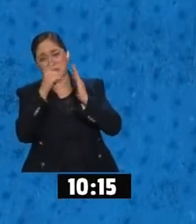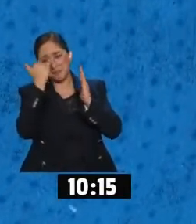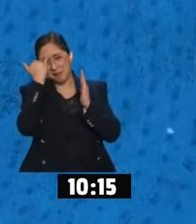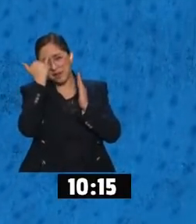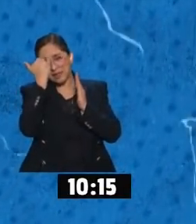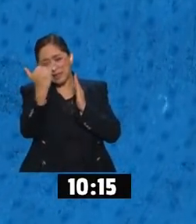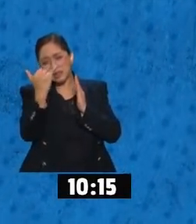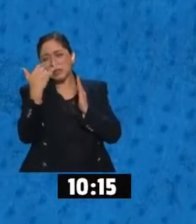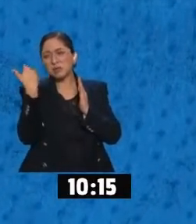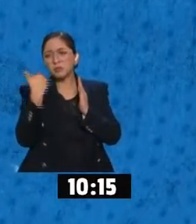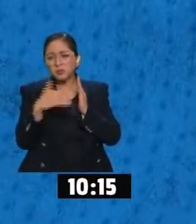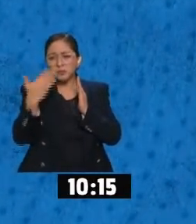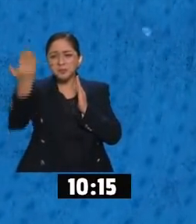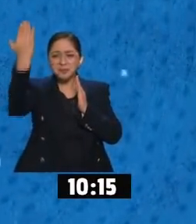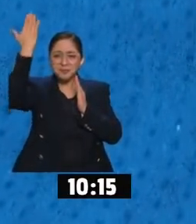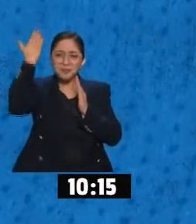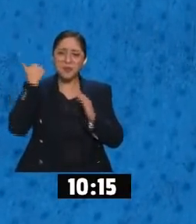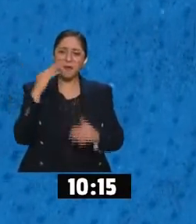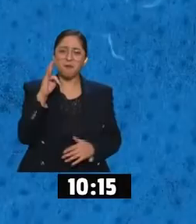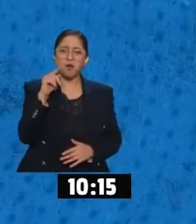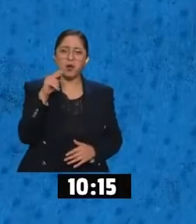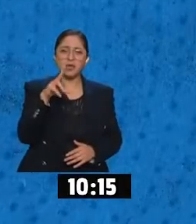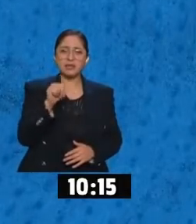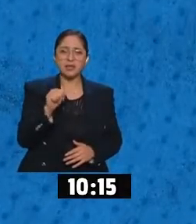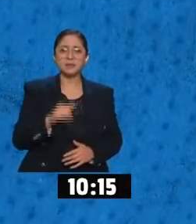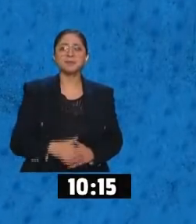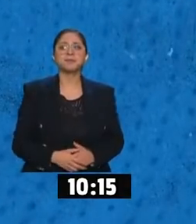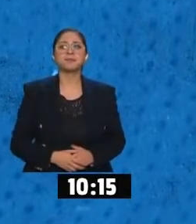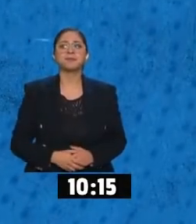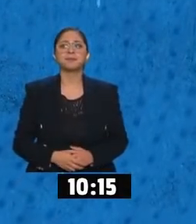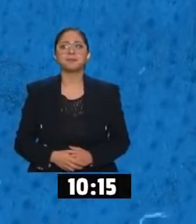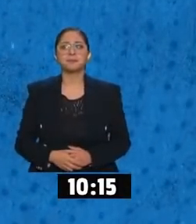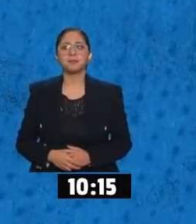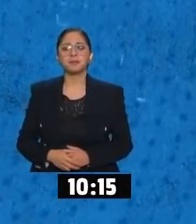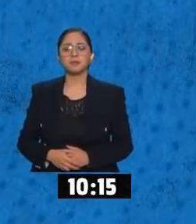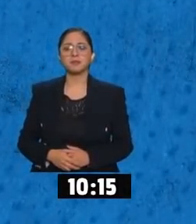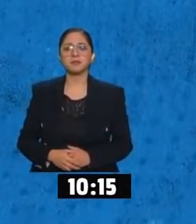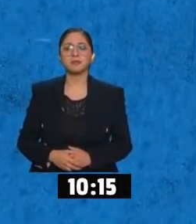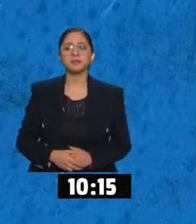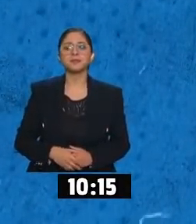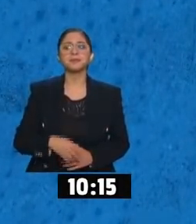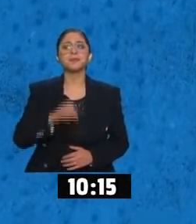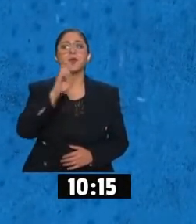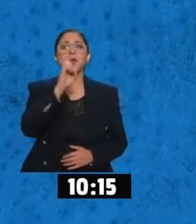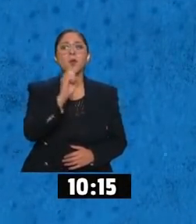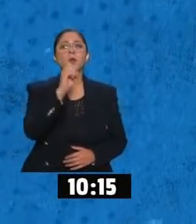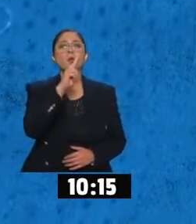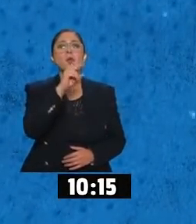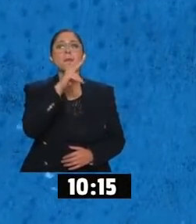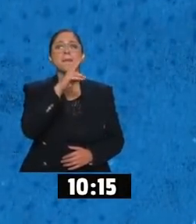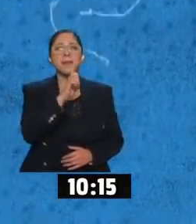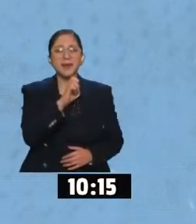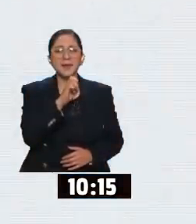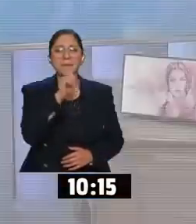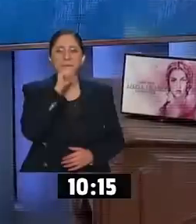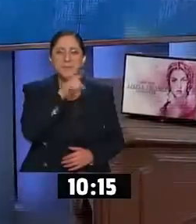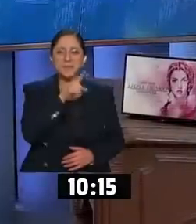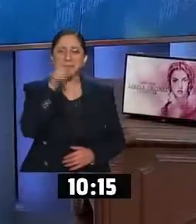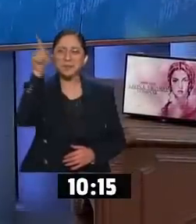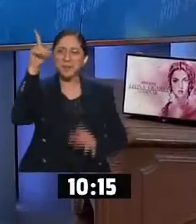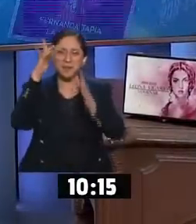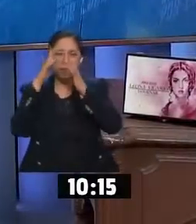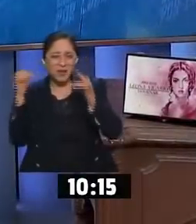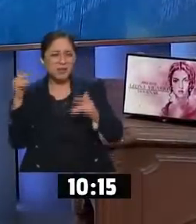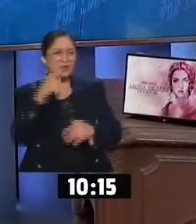el museo como pasó en Florencia. El de la el de la Ubre, señora, ahí en Francia. Es el Louvre. Y en Francia, no en Italia.